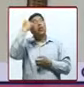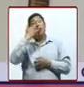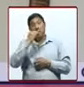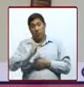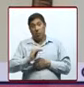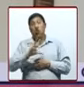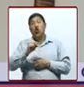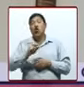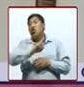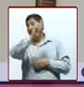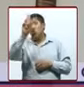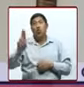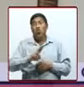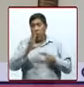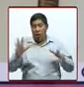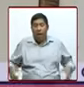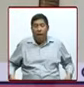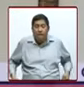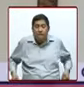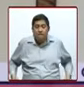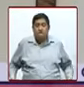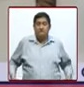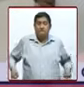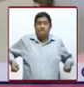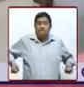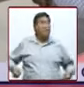usaba muletas, no usaba.